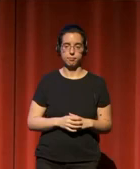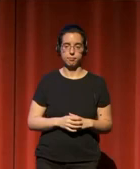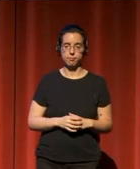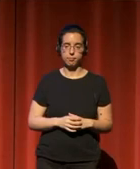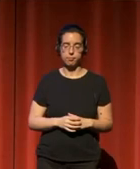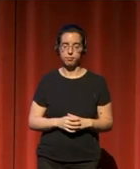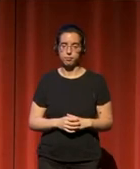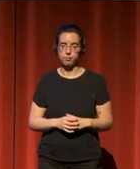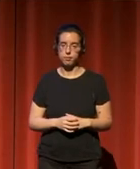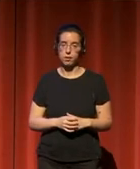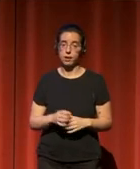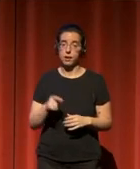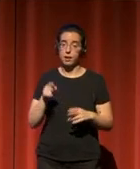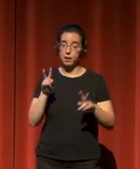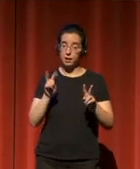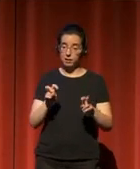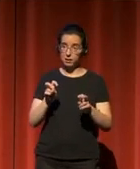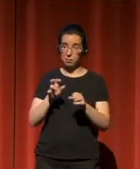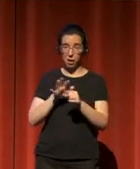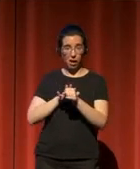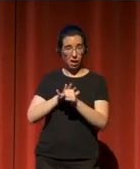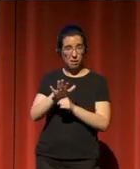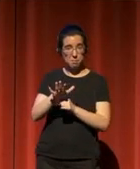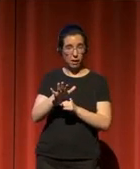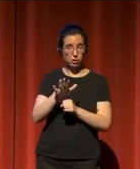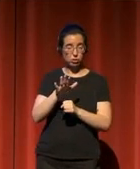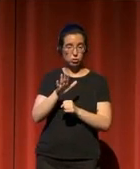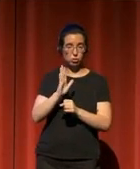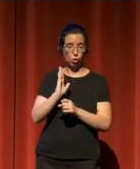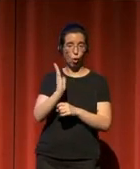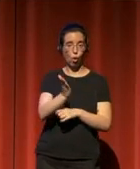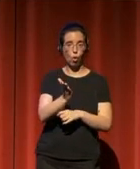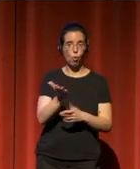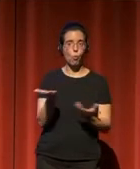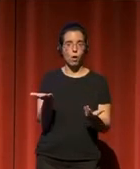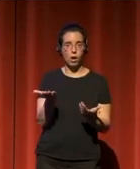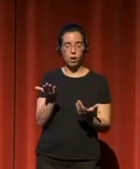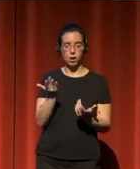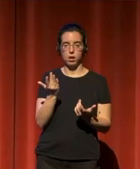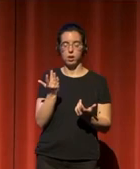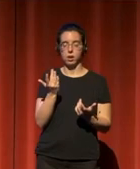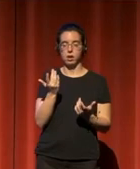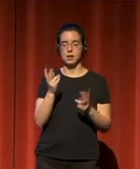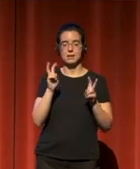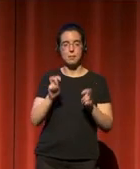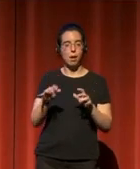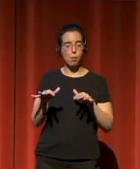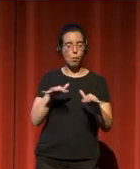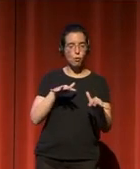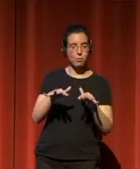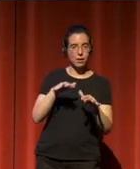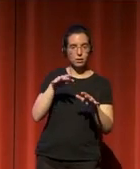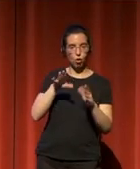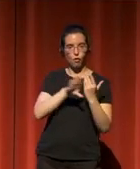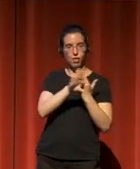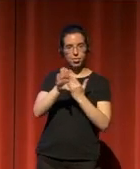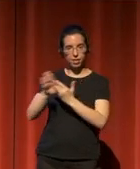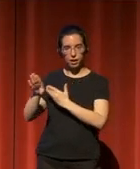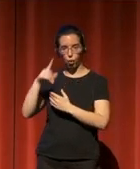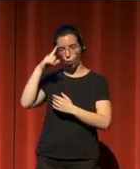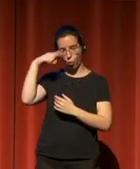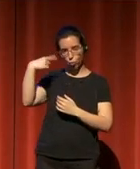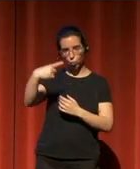alrededor del del del impacto e sobre todo desde el mundo del asociacionismo vecinal o cultural que gira alrededor de la